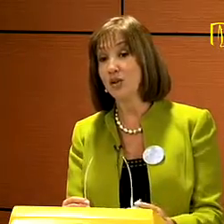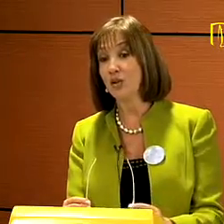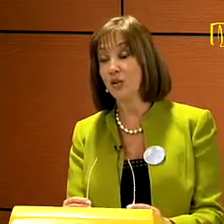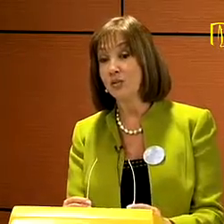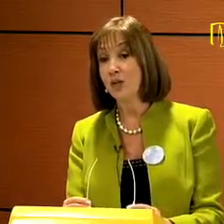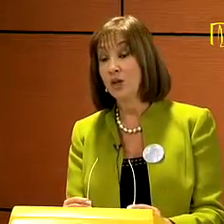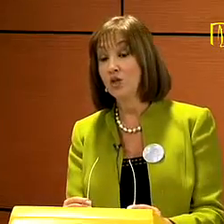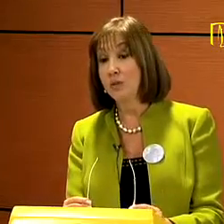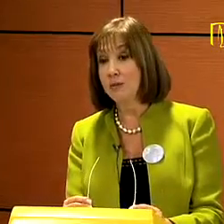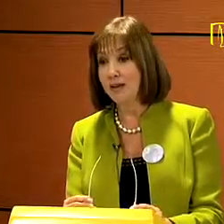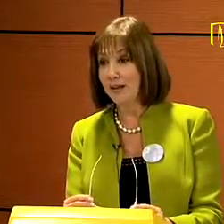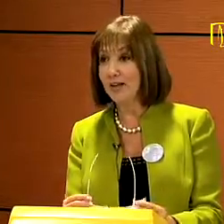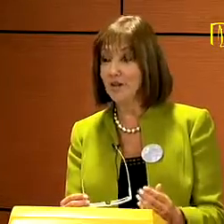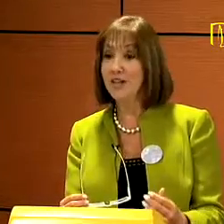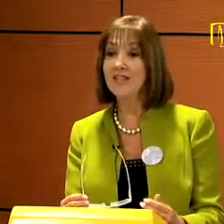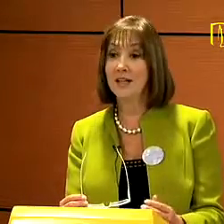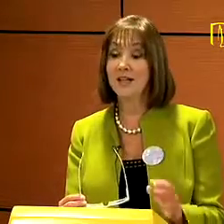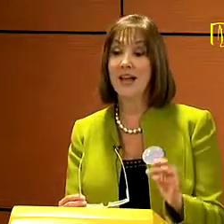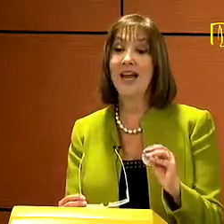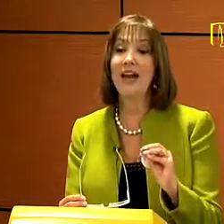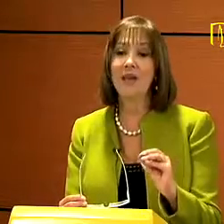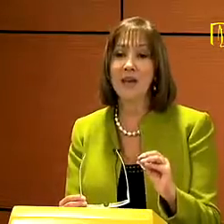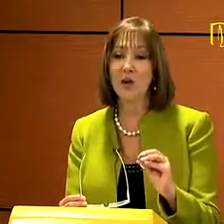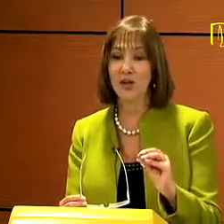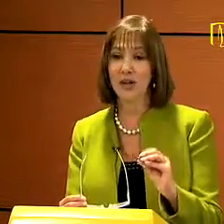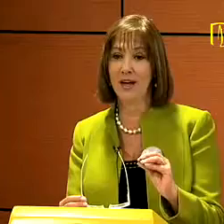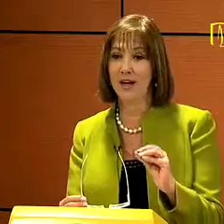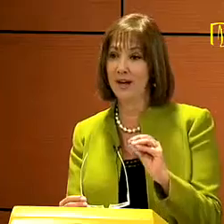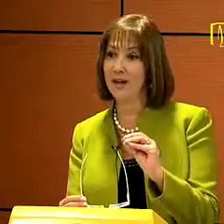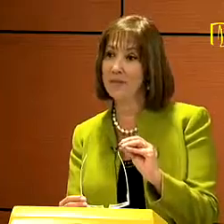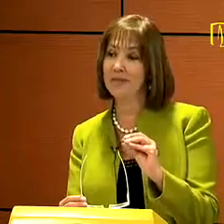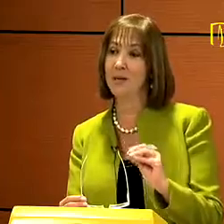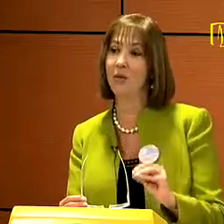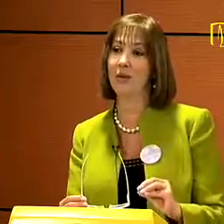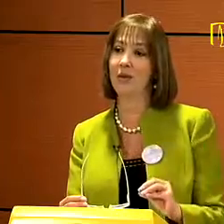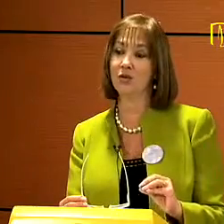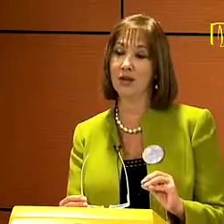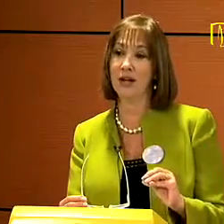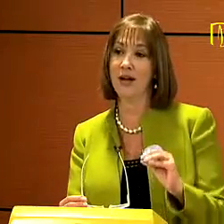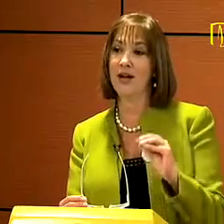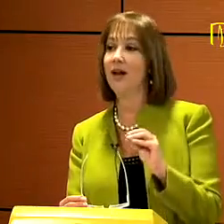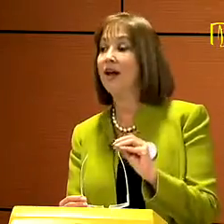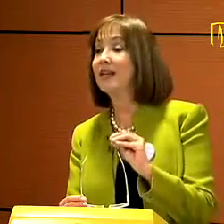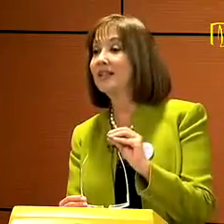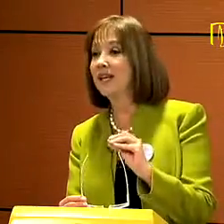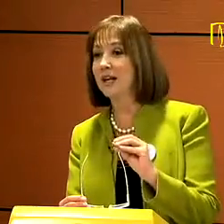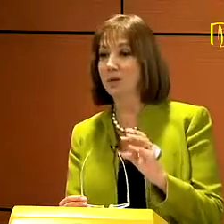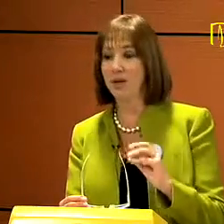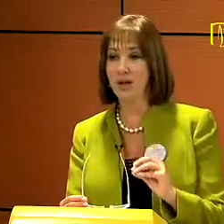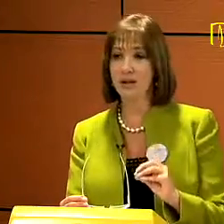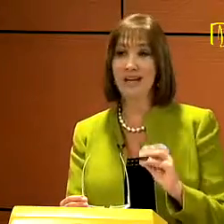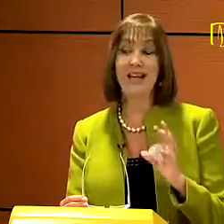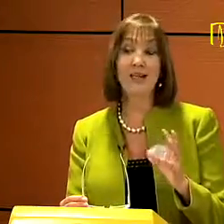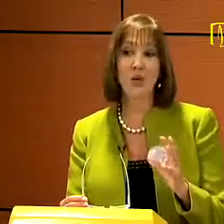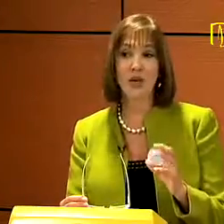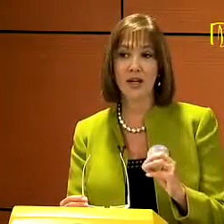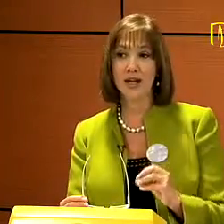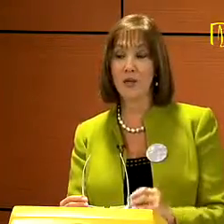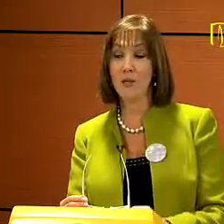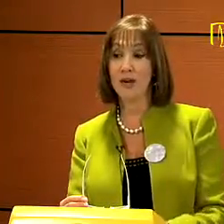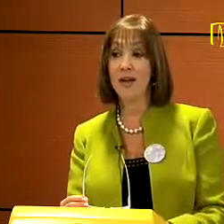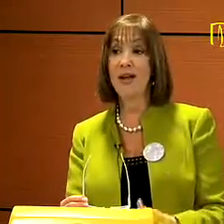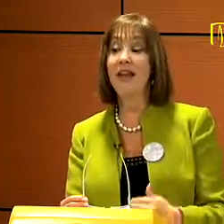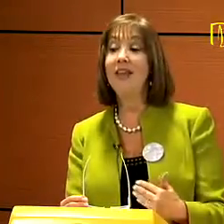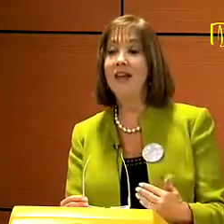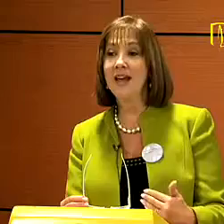desconociendo su primer derecho a decir en la vida cotidiana hay que empezar por la vida cotidiana qué se quiere poner qué es lo que